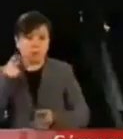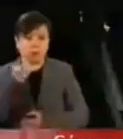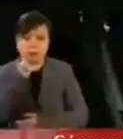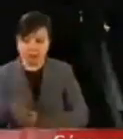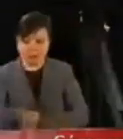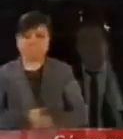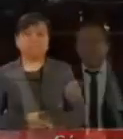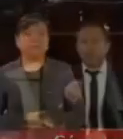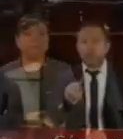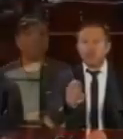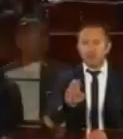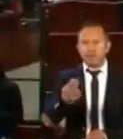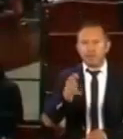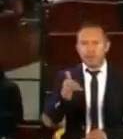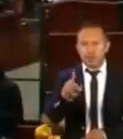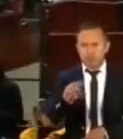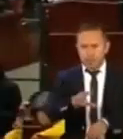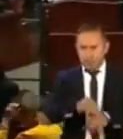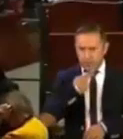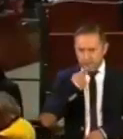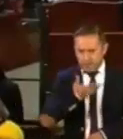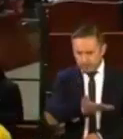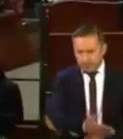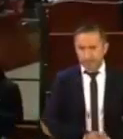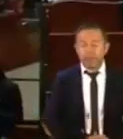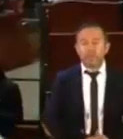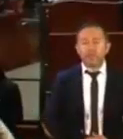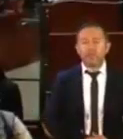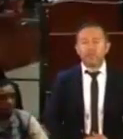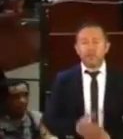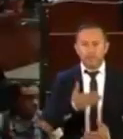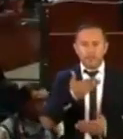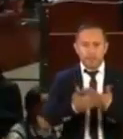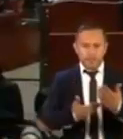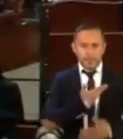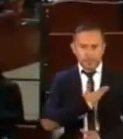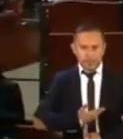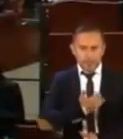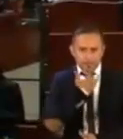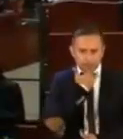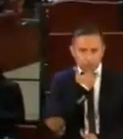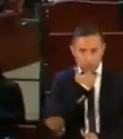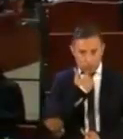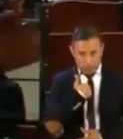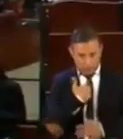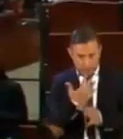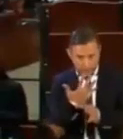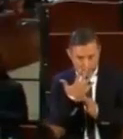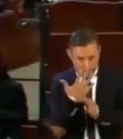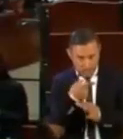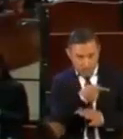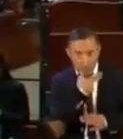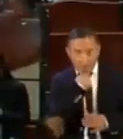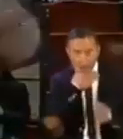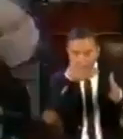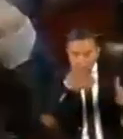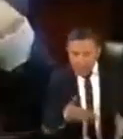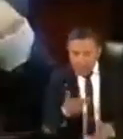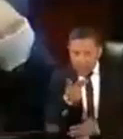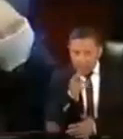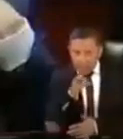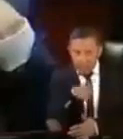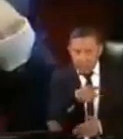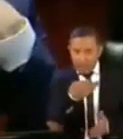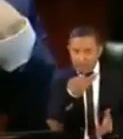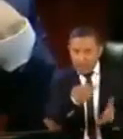Gracias, senador Dantes. Perdón, presidenta, yo nunca dije que el señor Ackerman no estuviera preparado. Eso lo